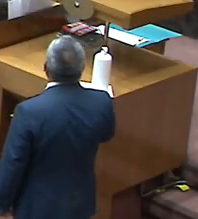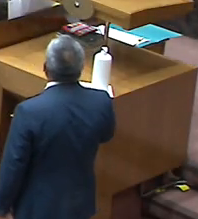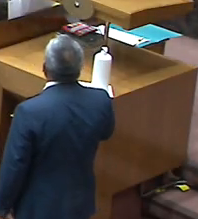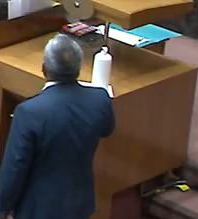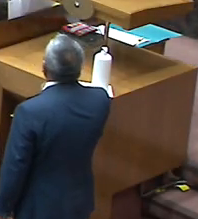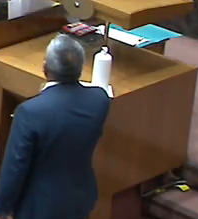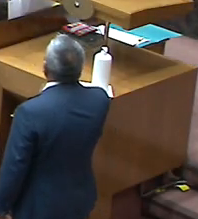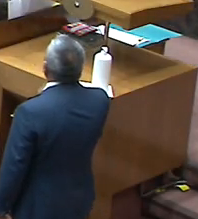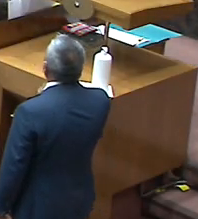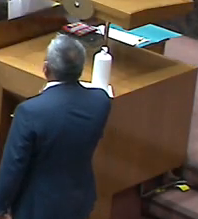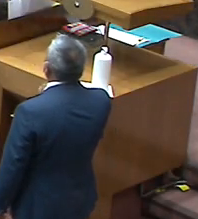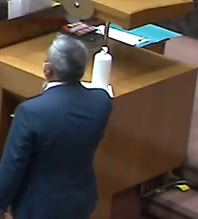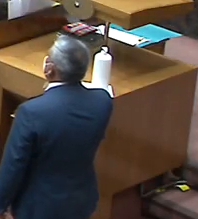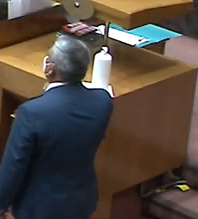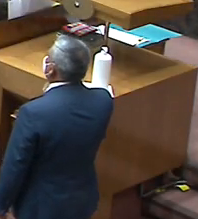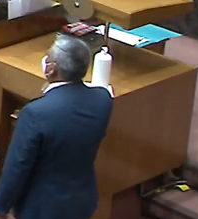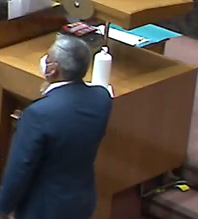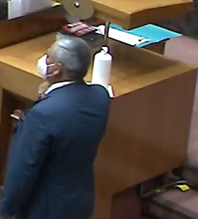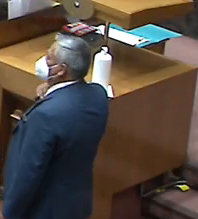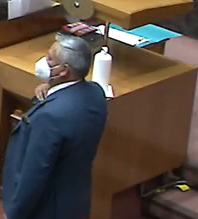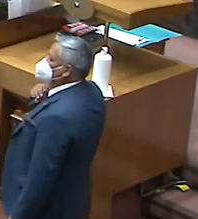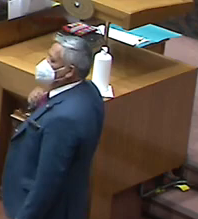¿Y aquí qué